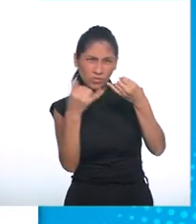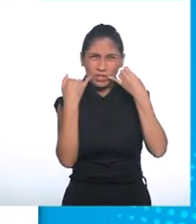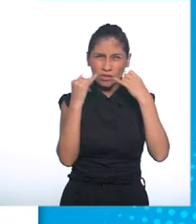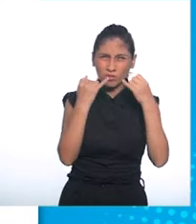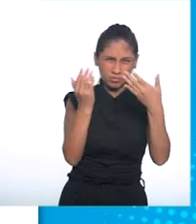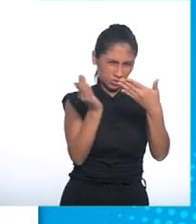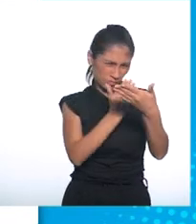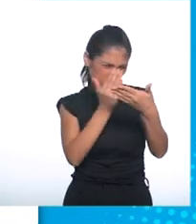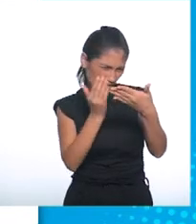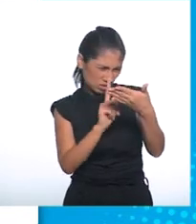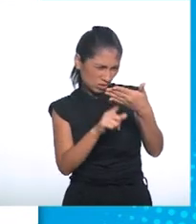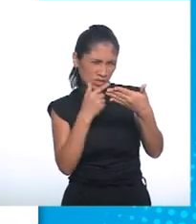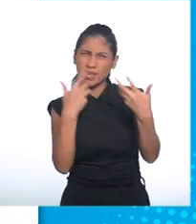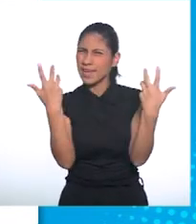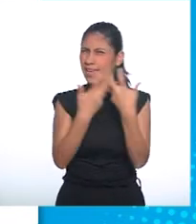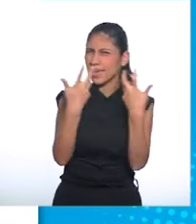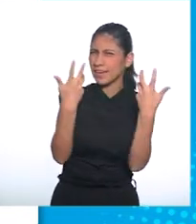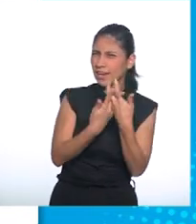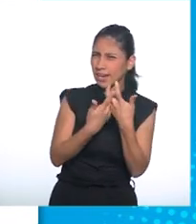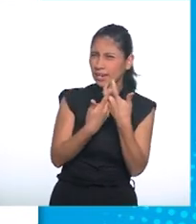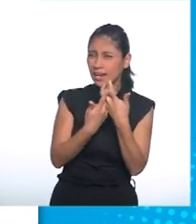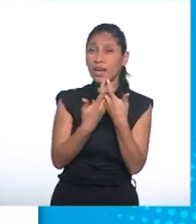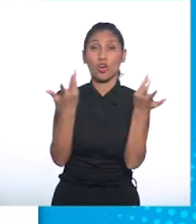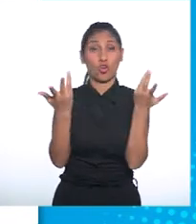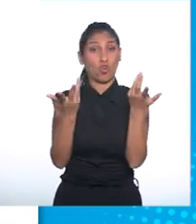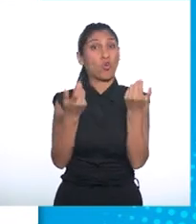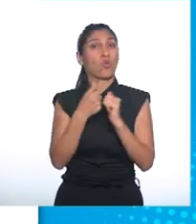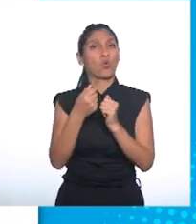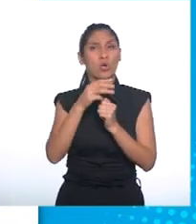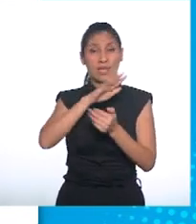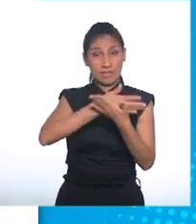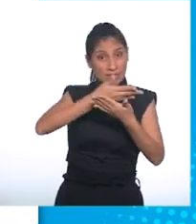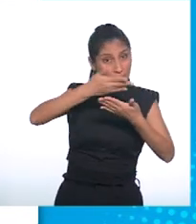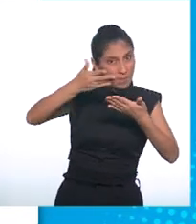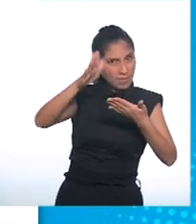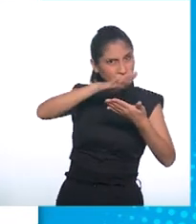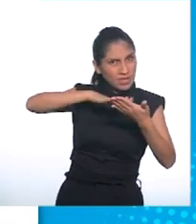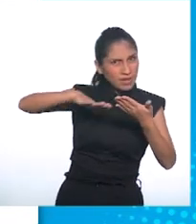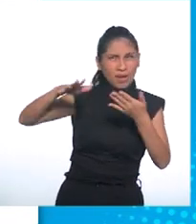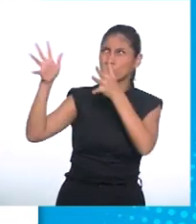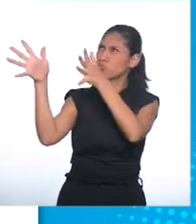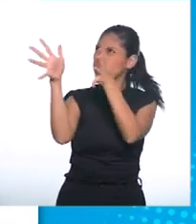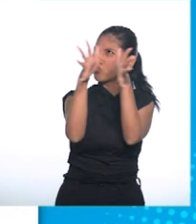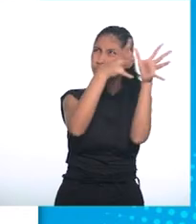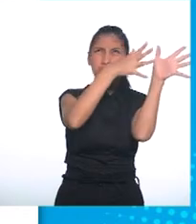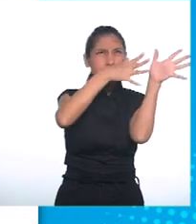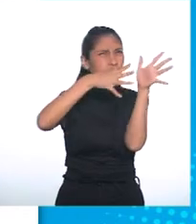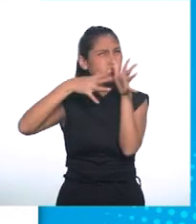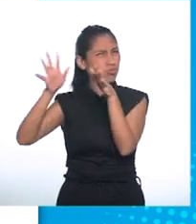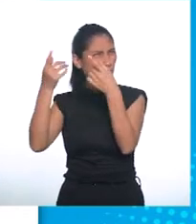parece que son una representación de la presencia de ese material particulado en el aire. Pero, ¿qué